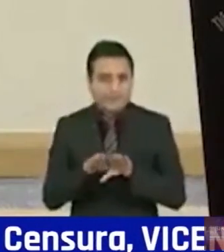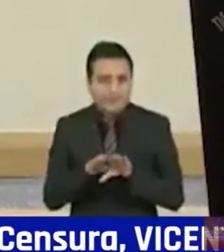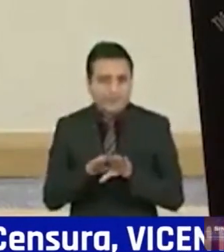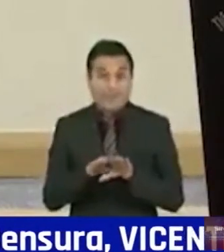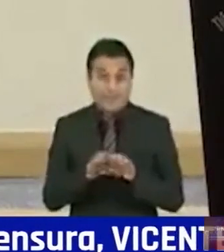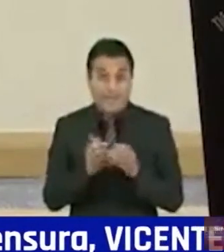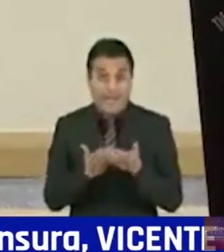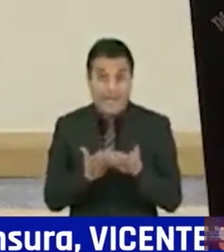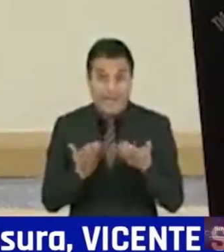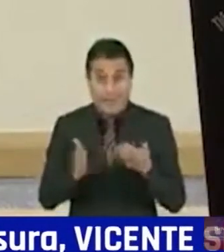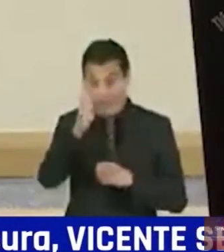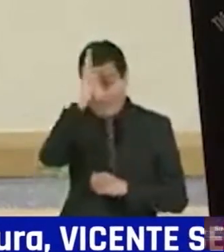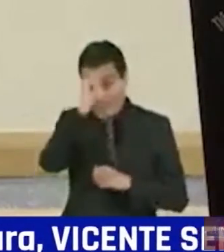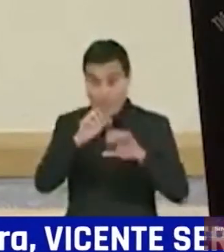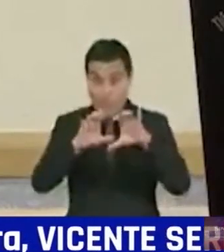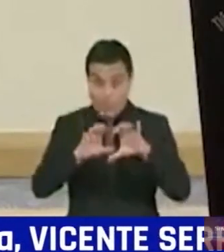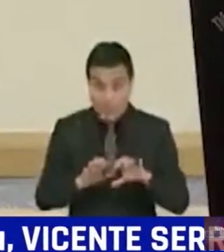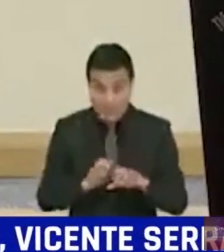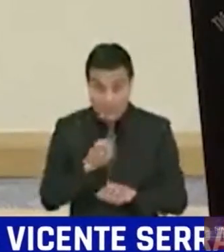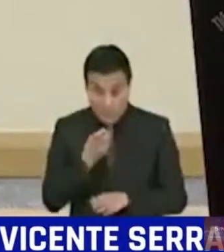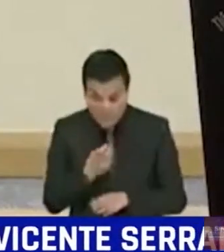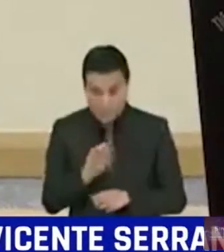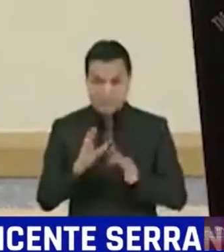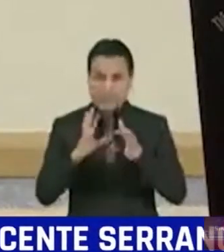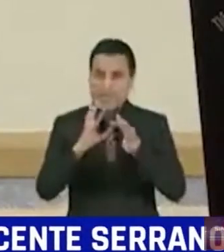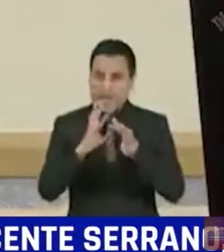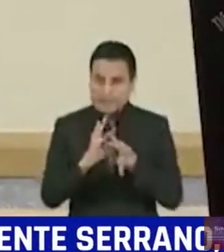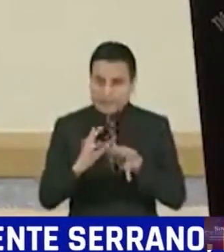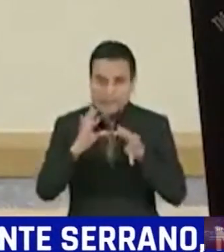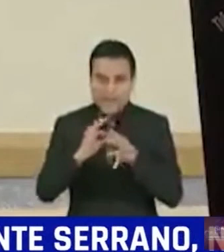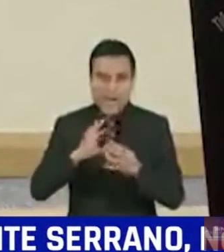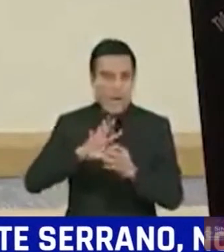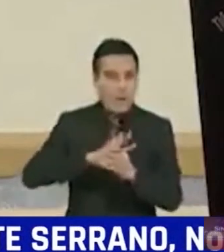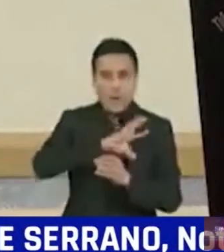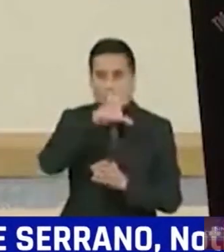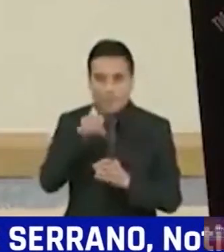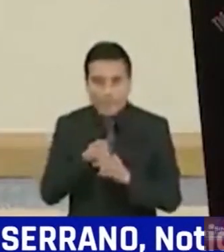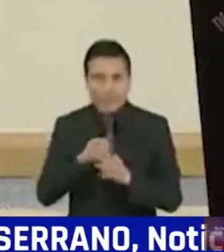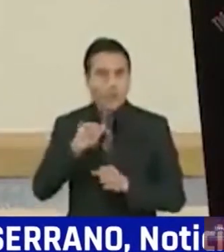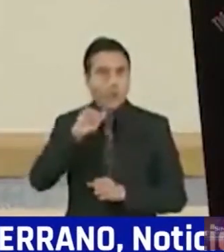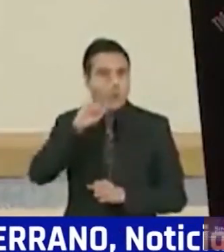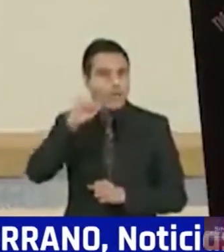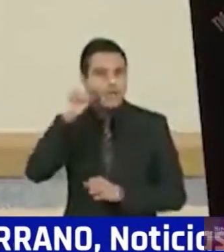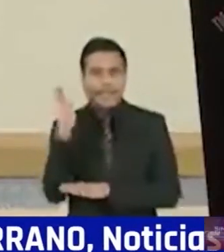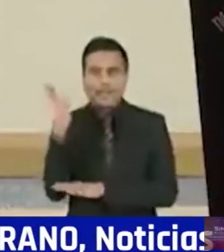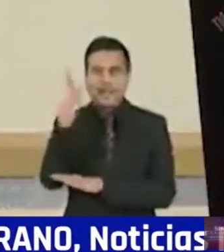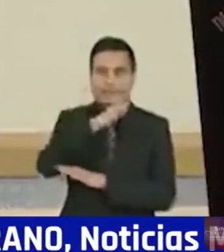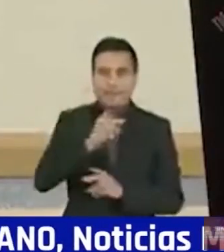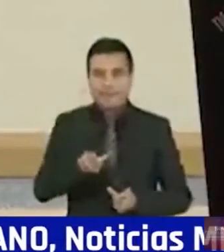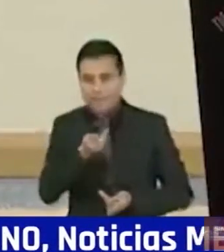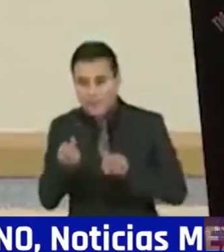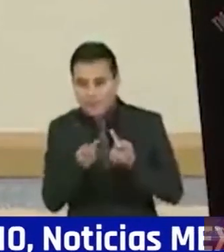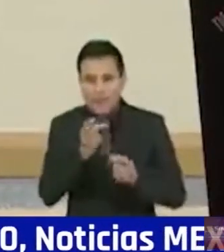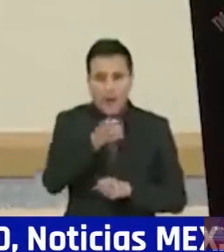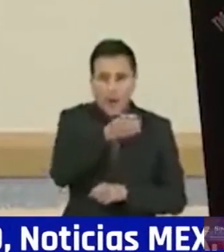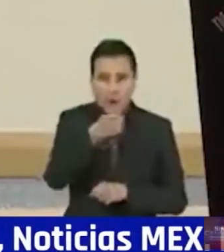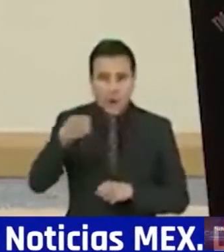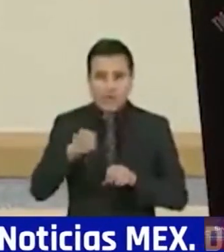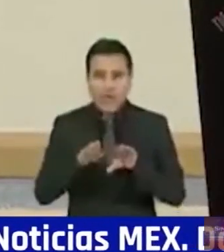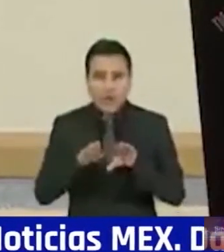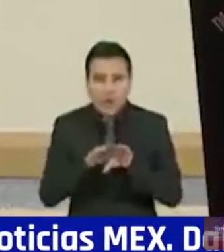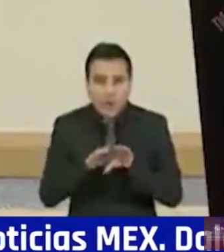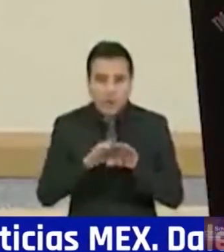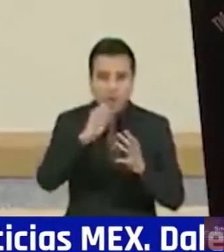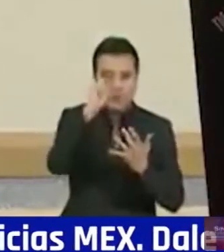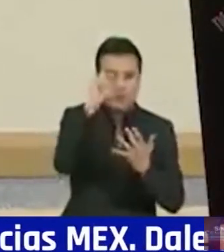está a su consideración incluye una descripción completa y amplia de cómo se desarrolló la jornada revocatoria del día de ayer y los elementos más